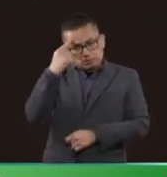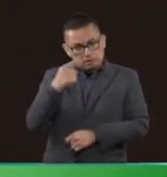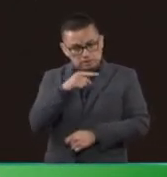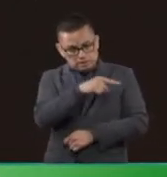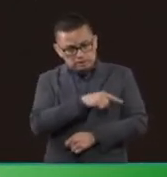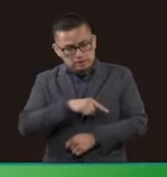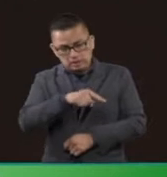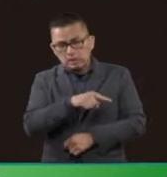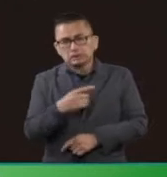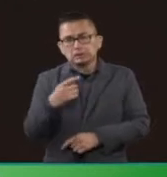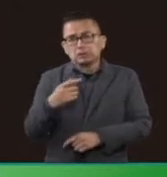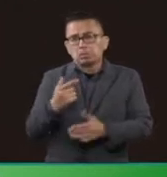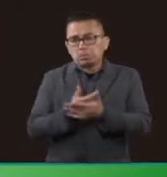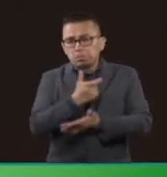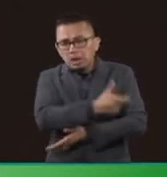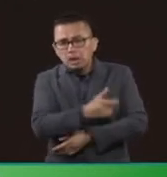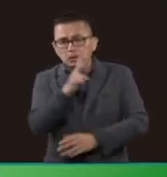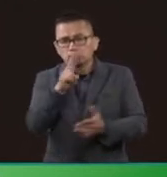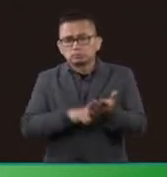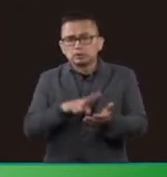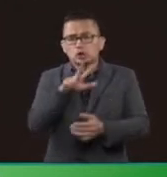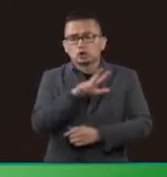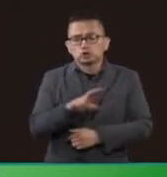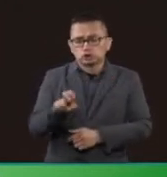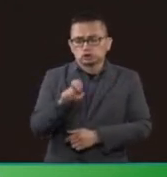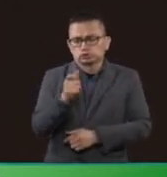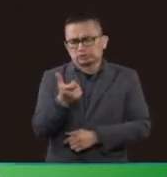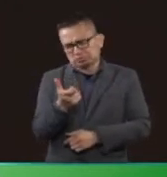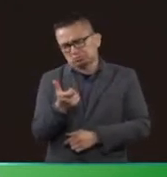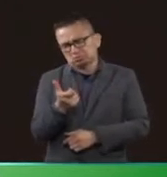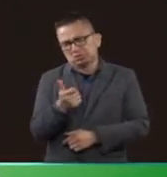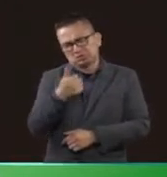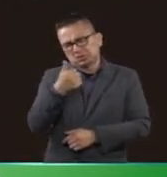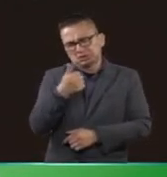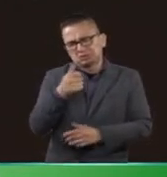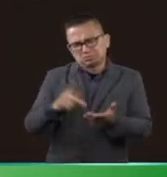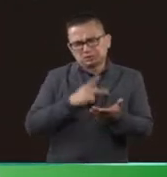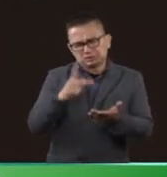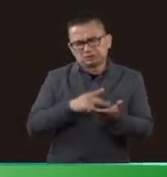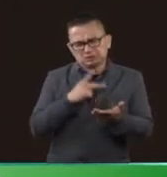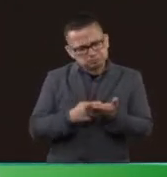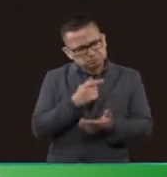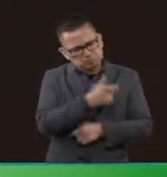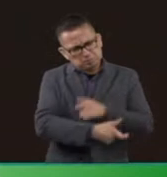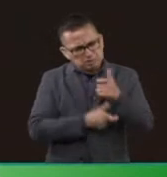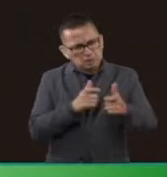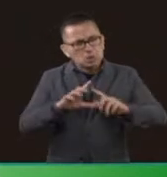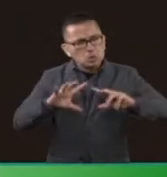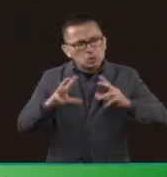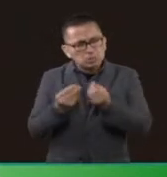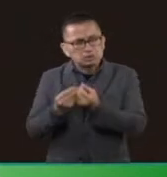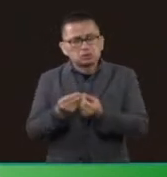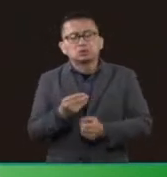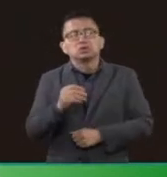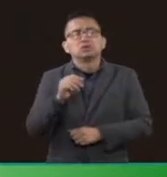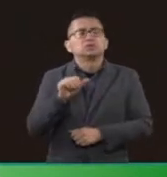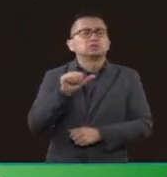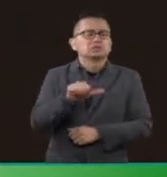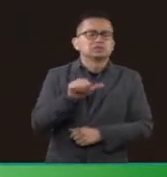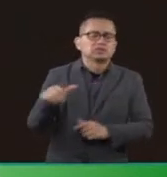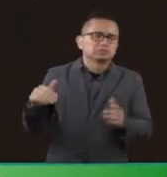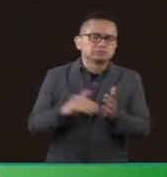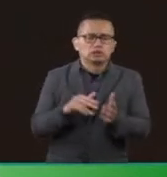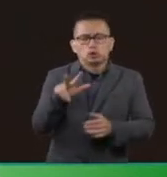seis ocasiones las personas con discapacidad nos da una cantidad de 16800 pesos al